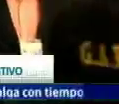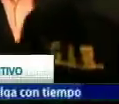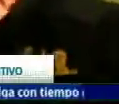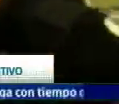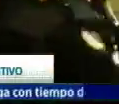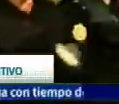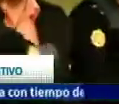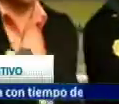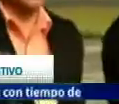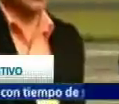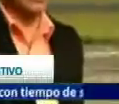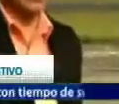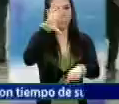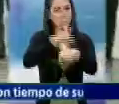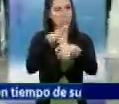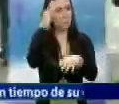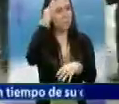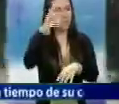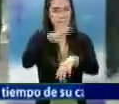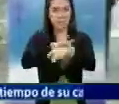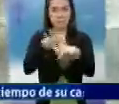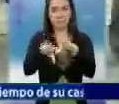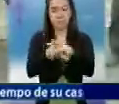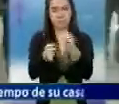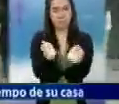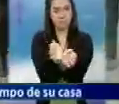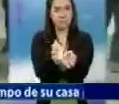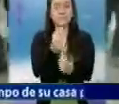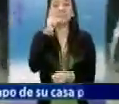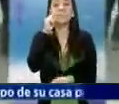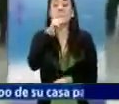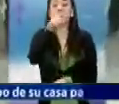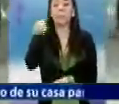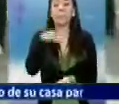esto en dos planos. Primero es